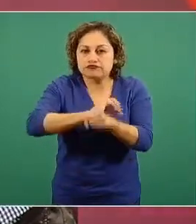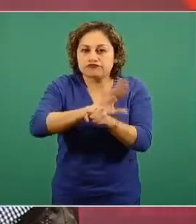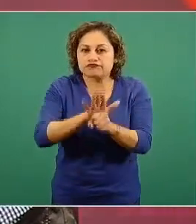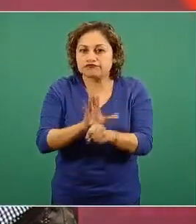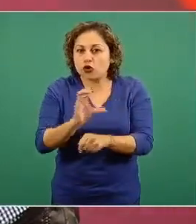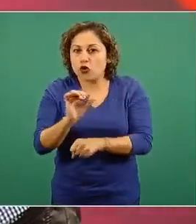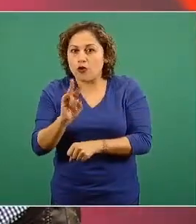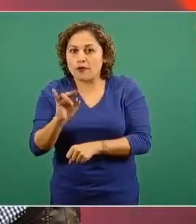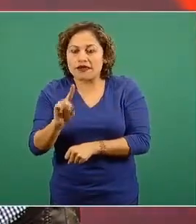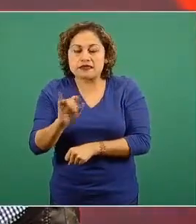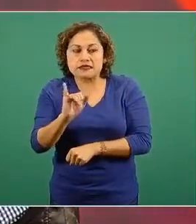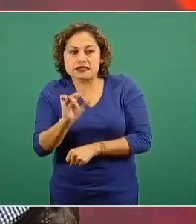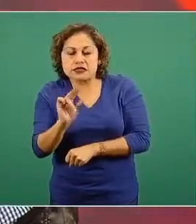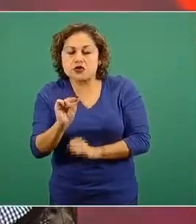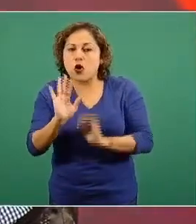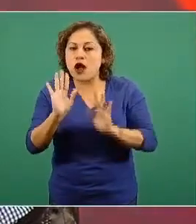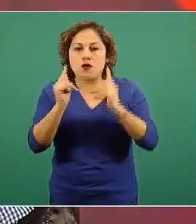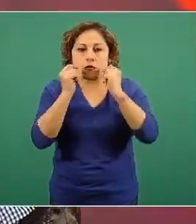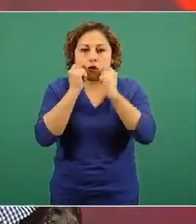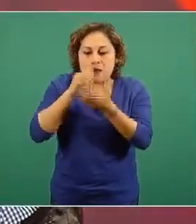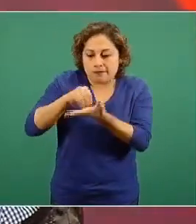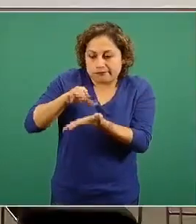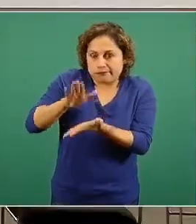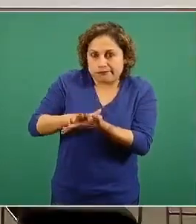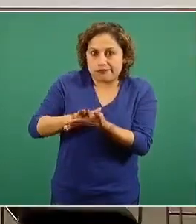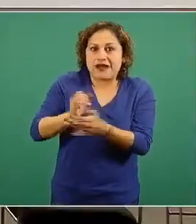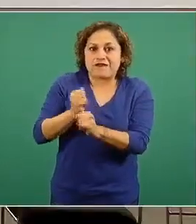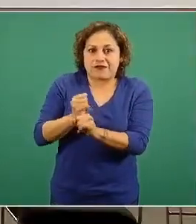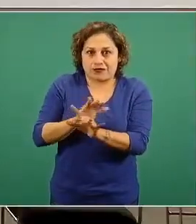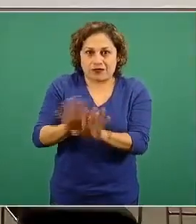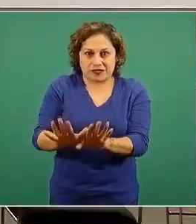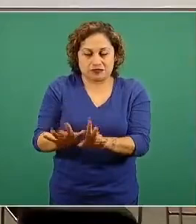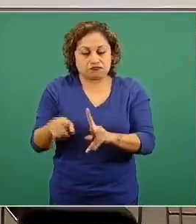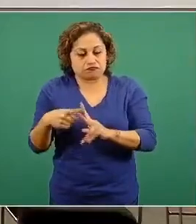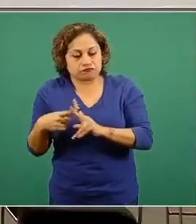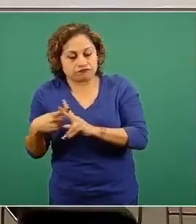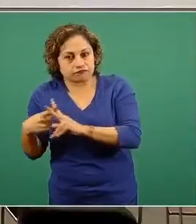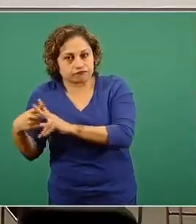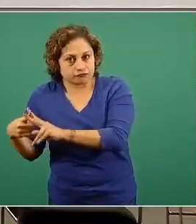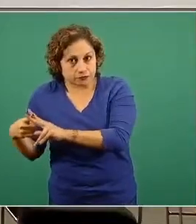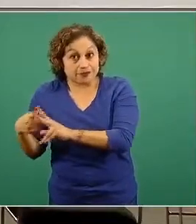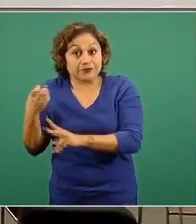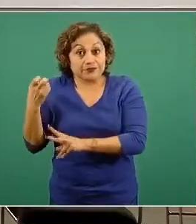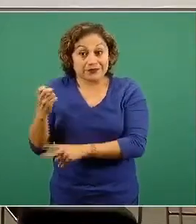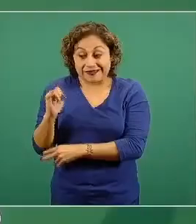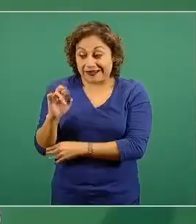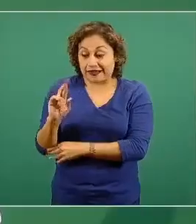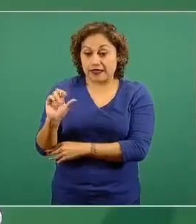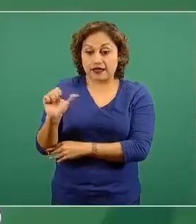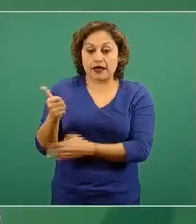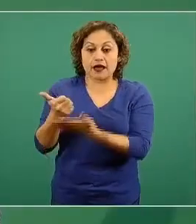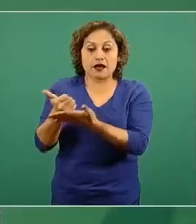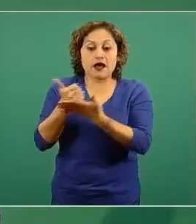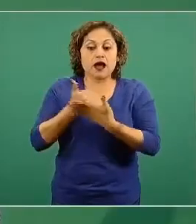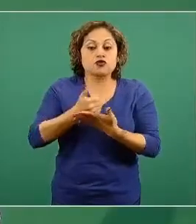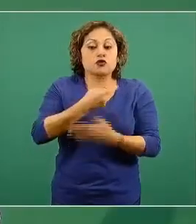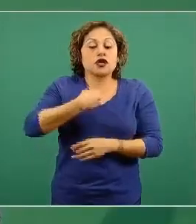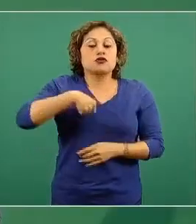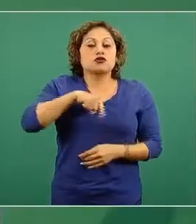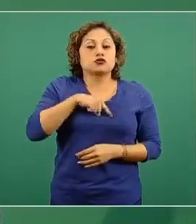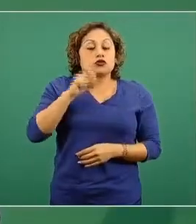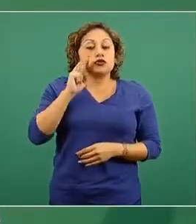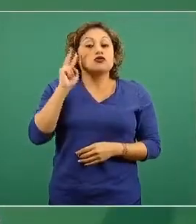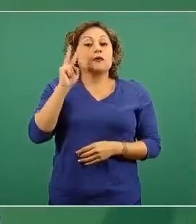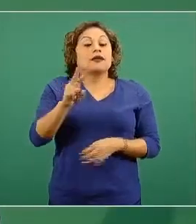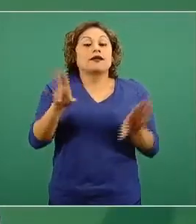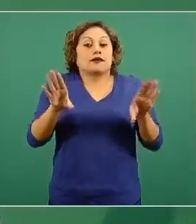implementado esta red es poder detonar lo más oportunamente posible las medidas